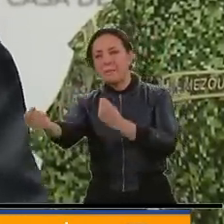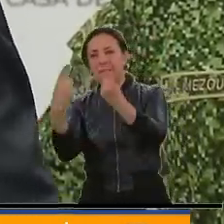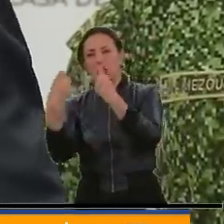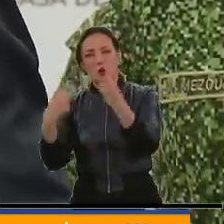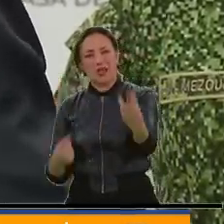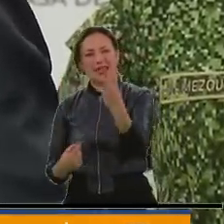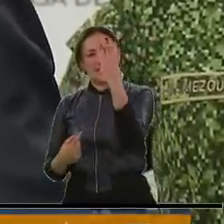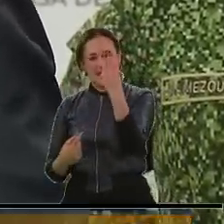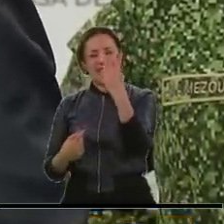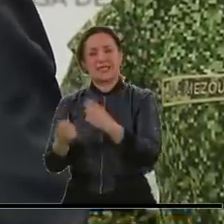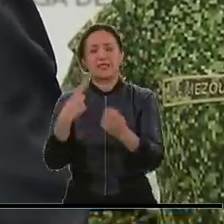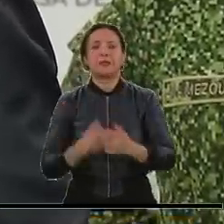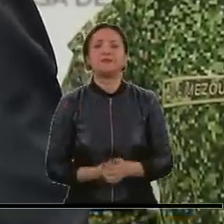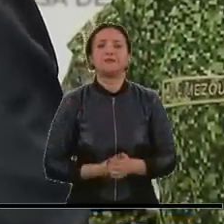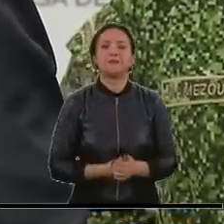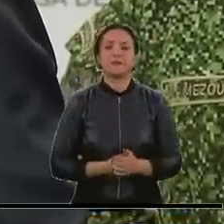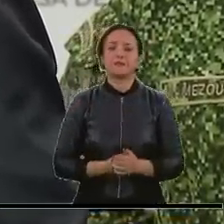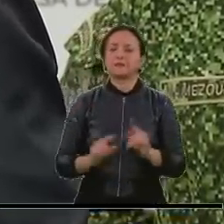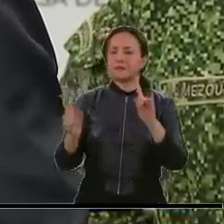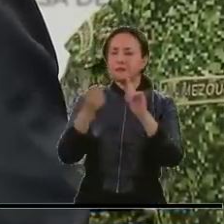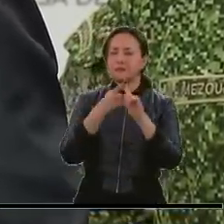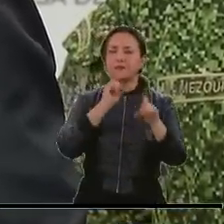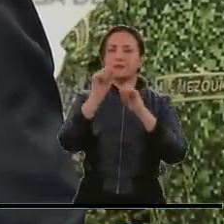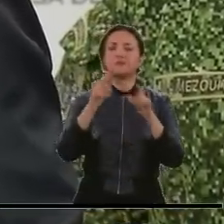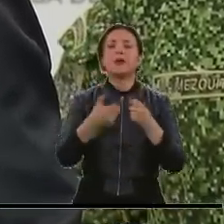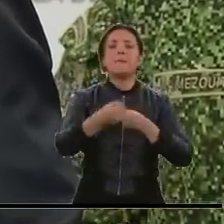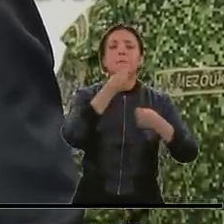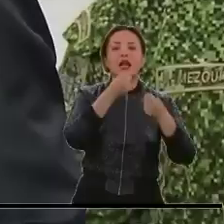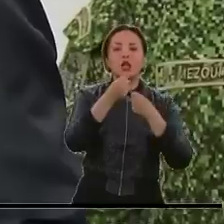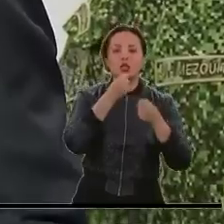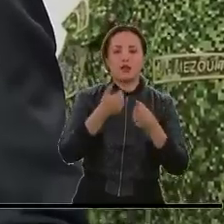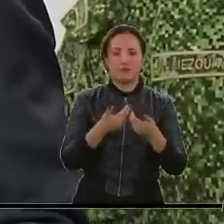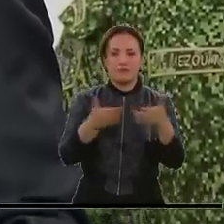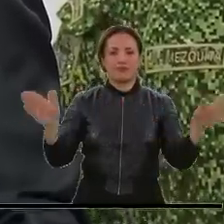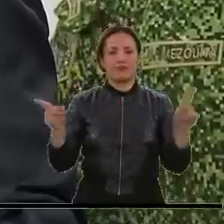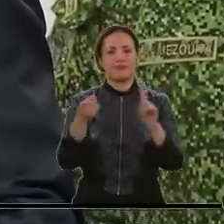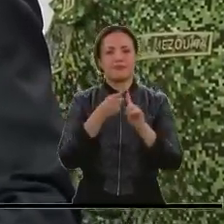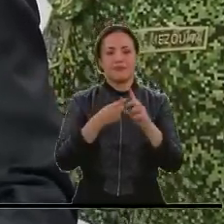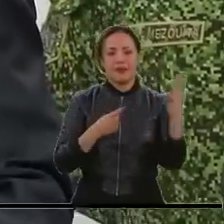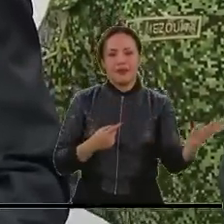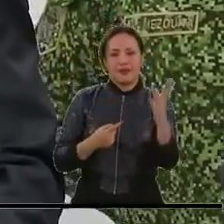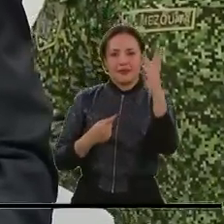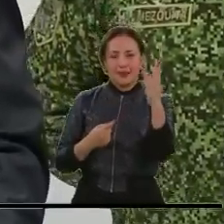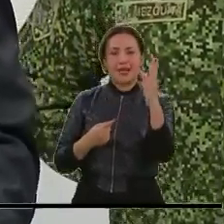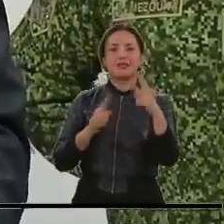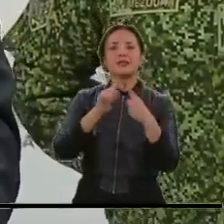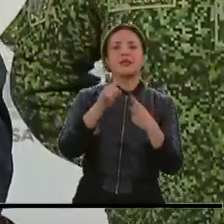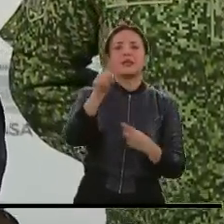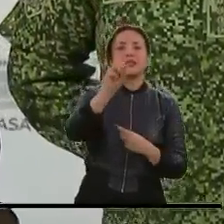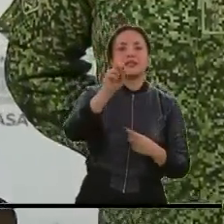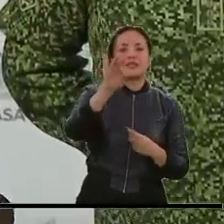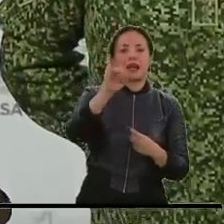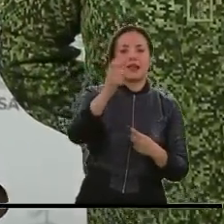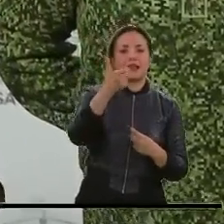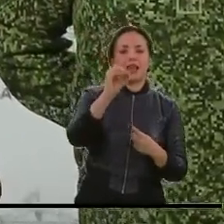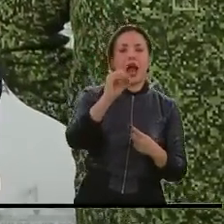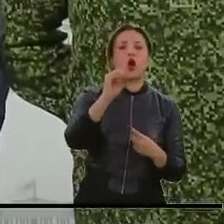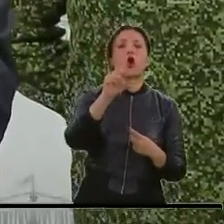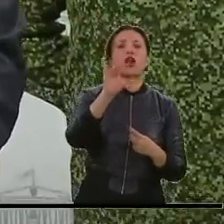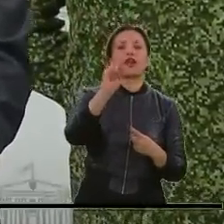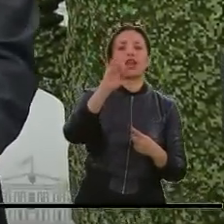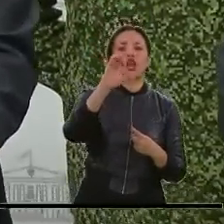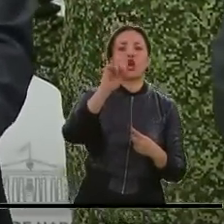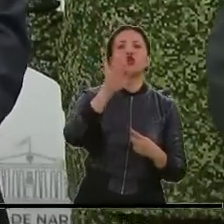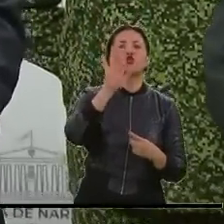formular. Iniciamos con preguntas de periodistas. Abrimos espacio para tres. Santiago Rincón, de Blue Radio.